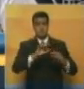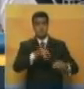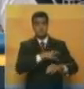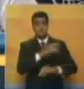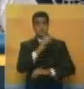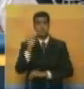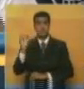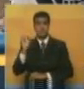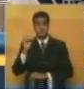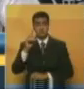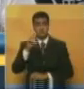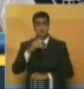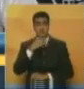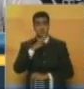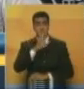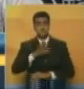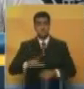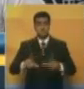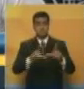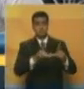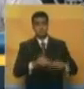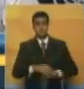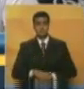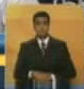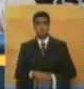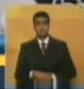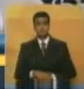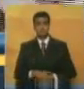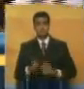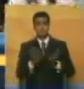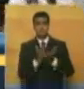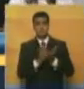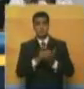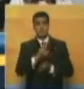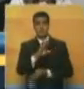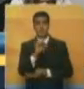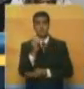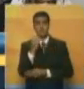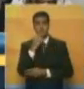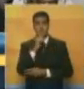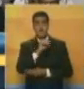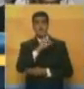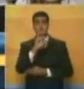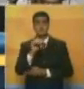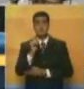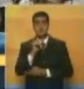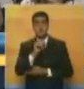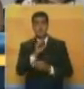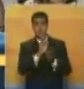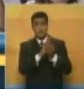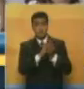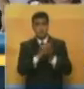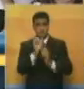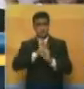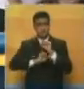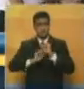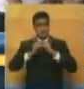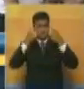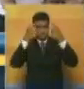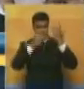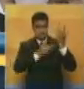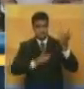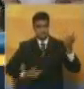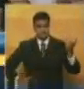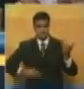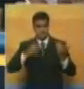Oriente, en los 5 núcleos. Los estudiantes de la UDO, Núcleo Anzuategui y Nueva Esparta, denuncian el saboteo del chavismo dentro de